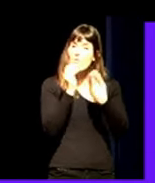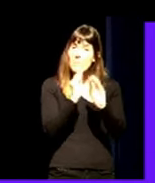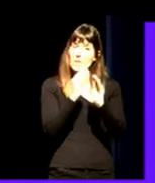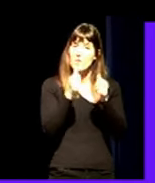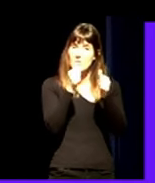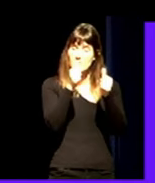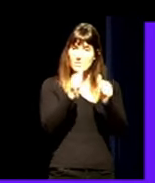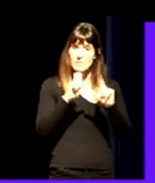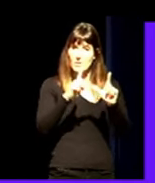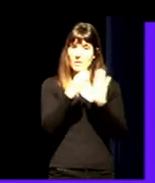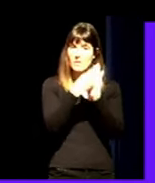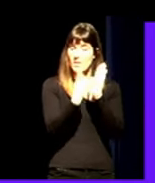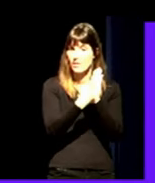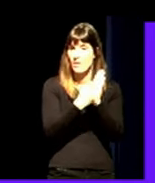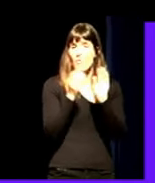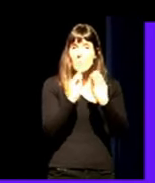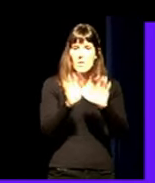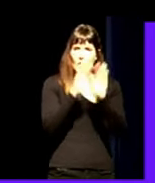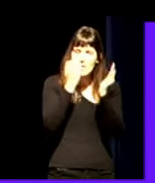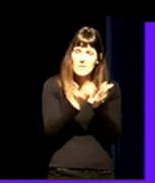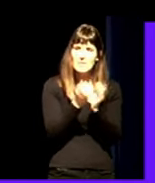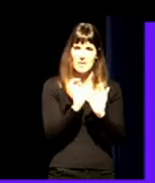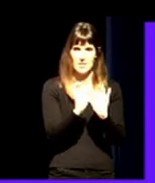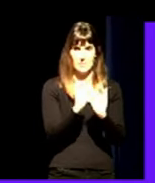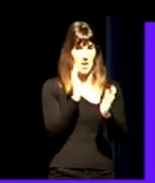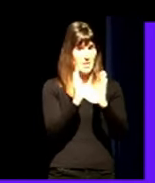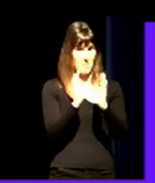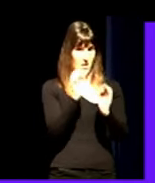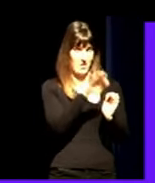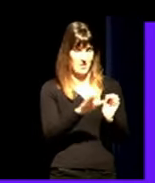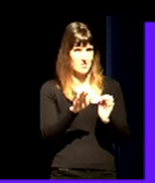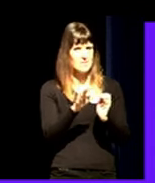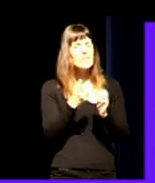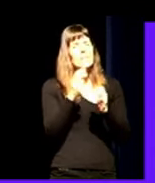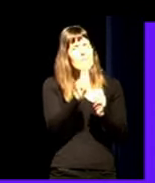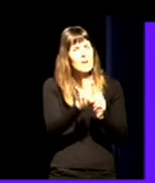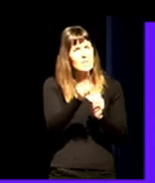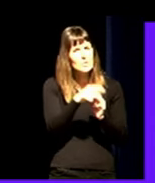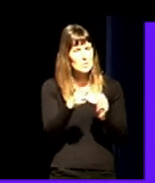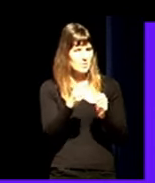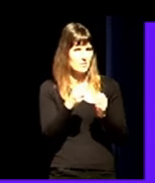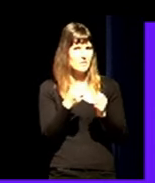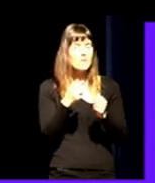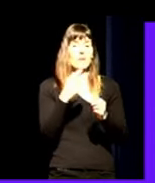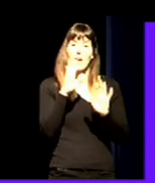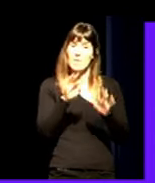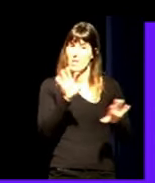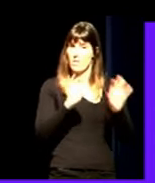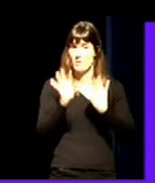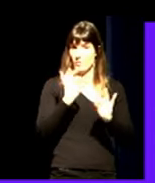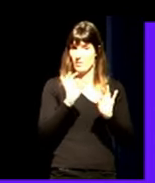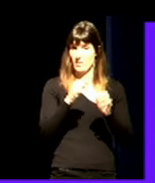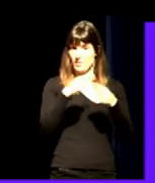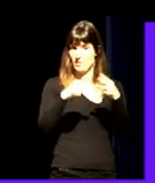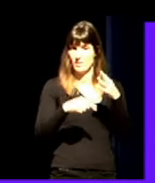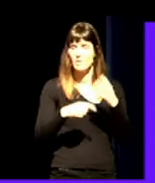de su formación integral como alumno o alumna en una etapa educativa. Por lo tanto, son decisiones. Y otra decisión que tenemos que tomar es